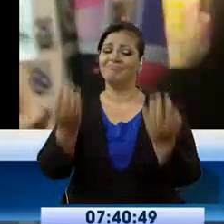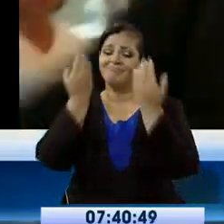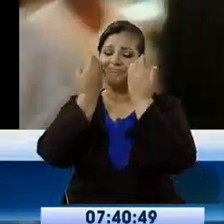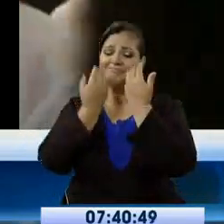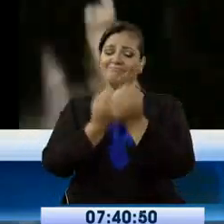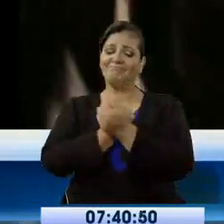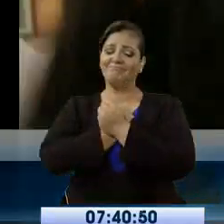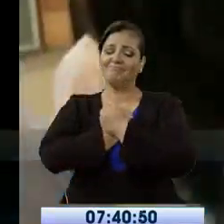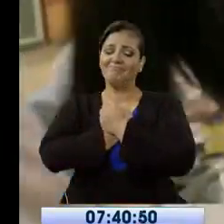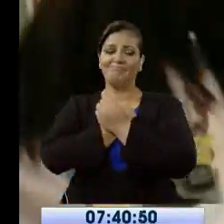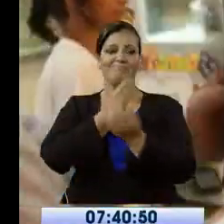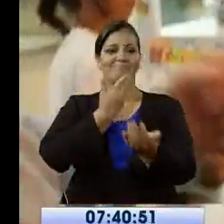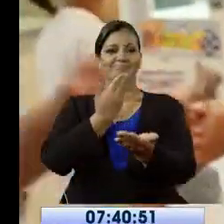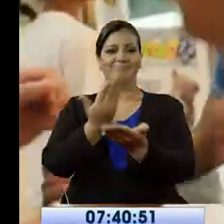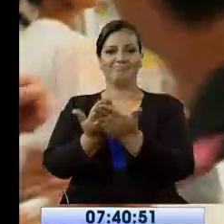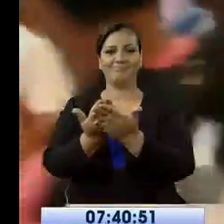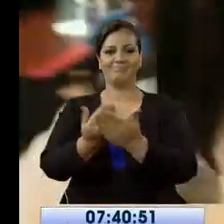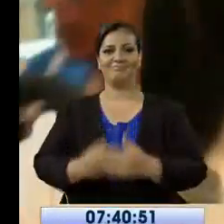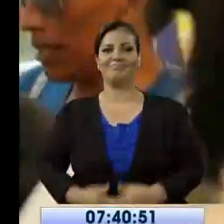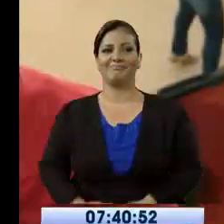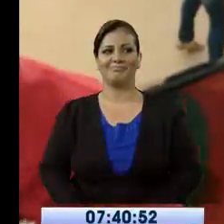Bueno.